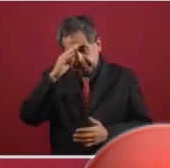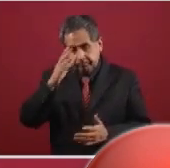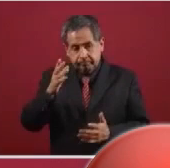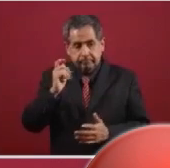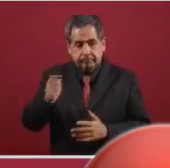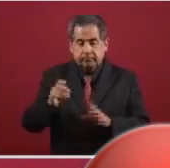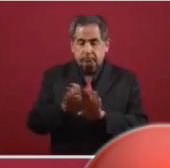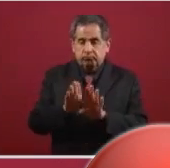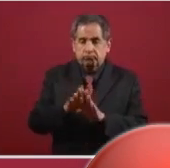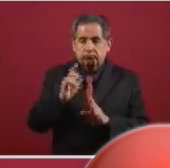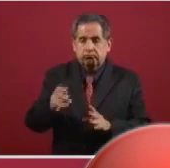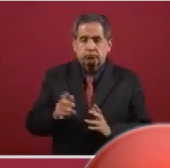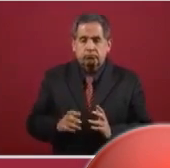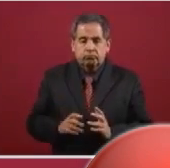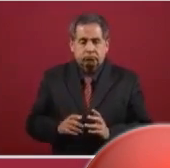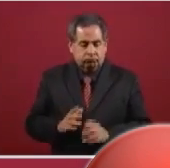la